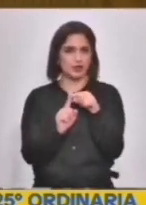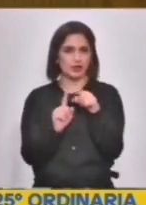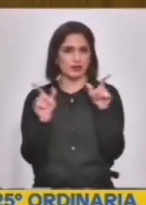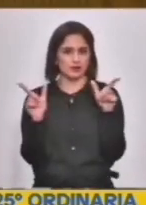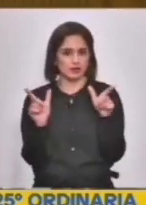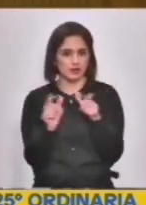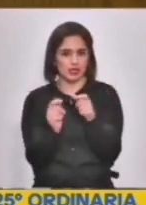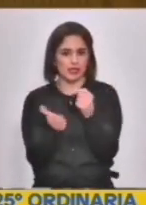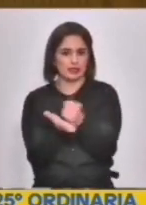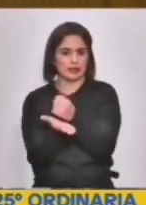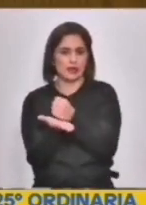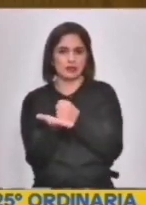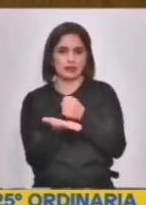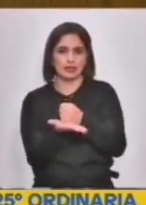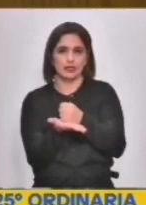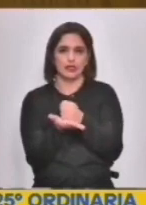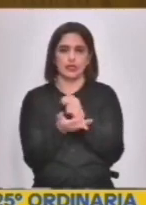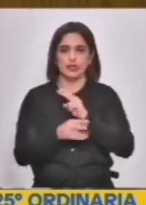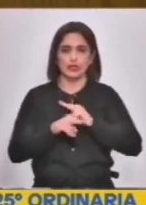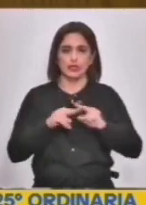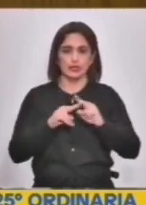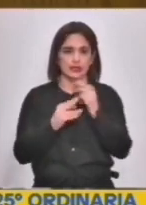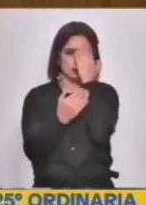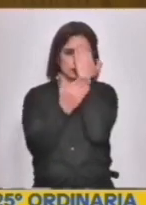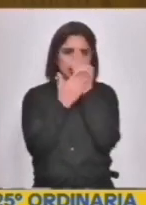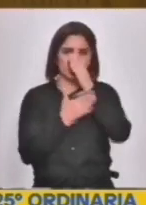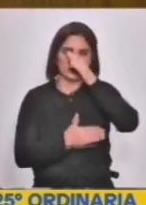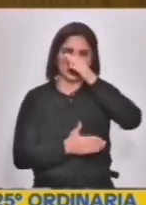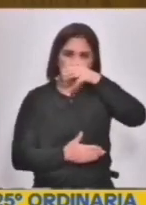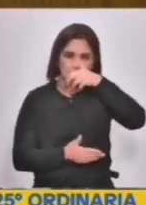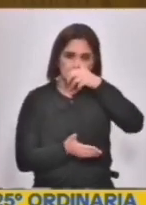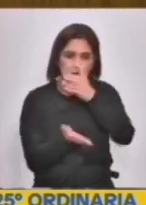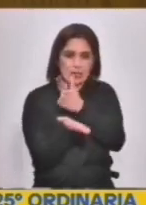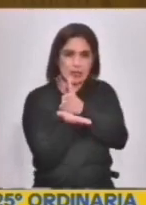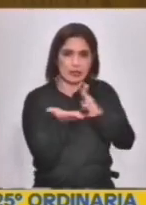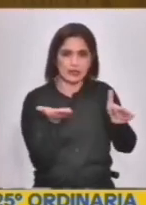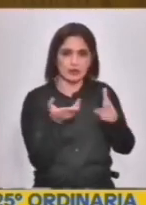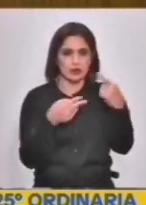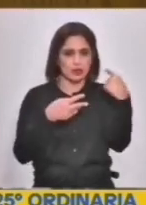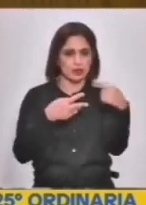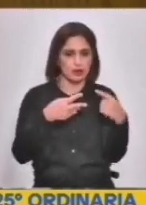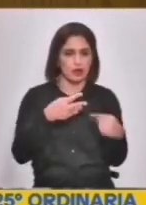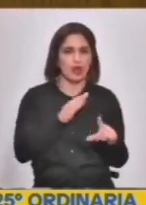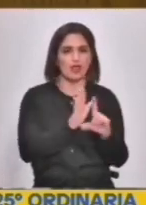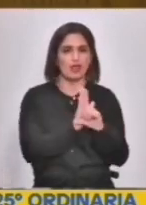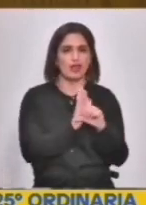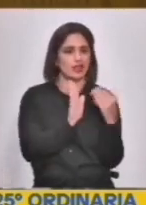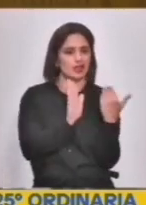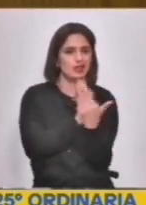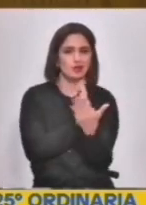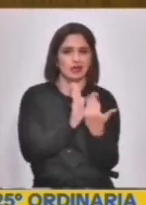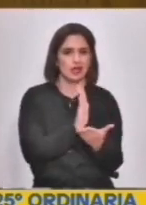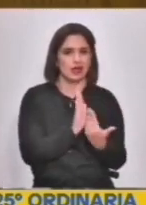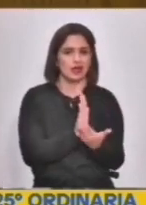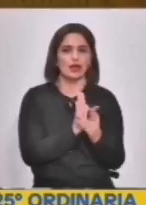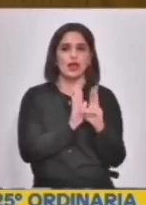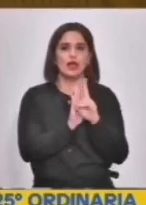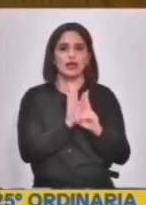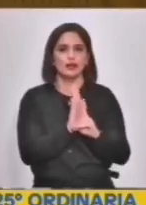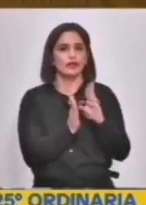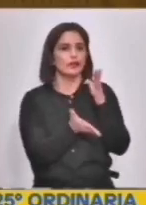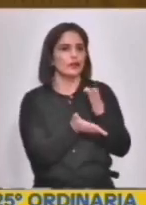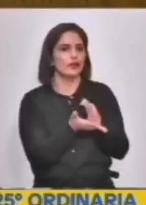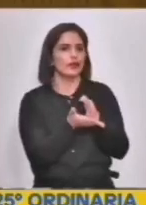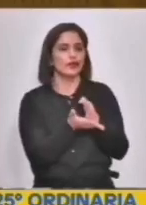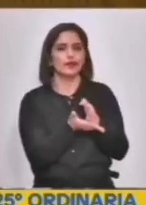disminuir los trámites que se realizan ante un notario eliminando de una serie de cuerpos legales el requisito de